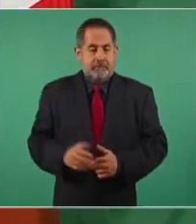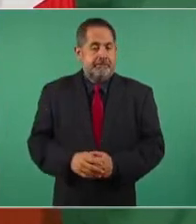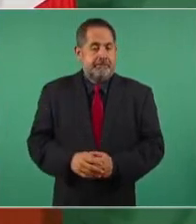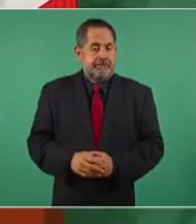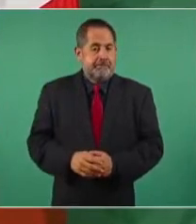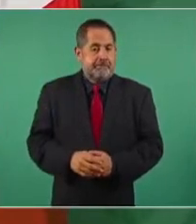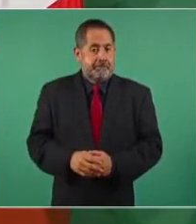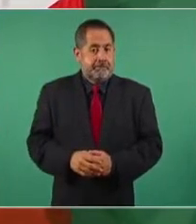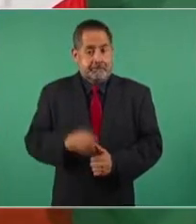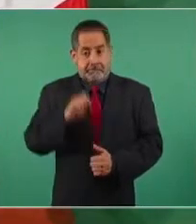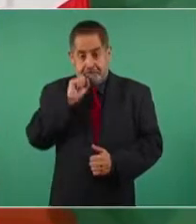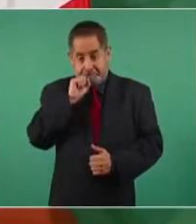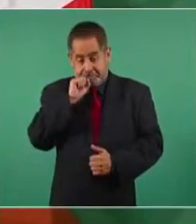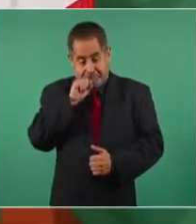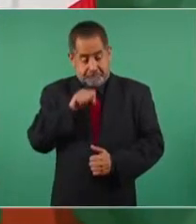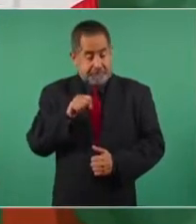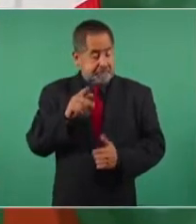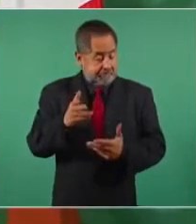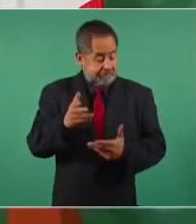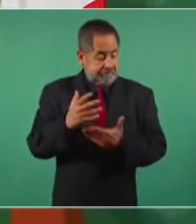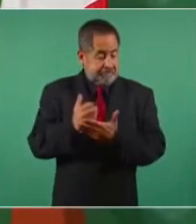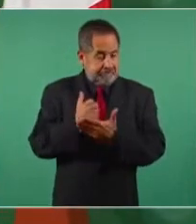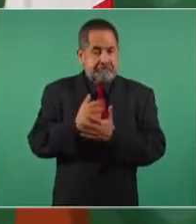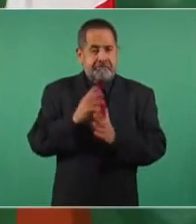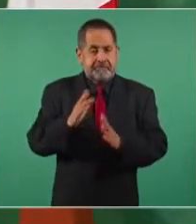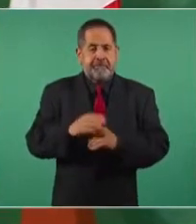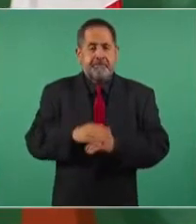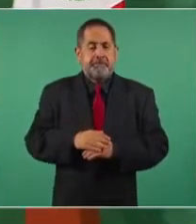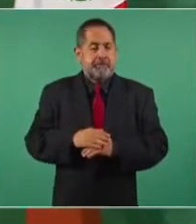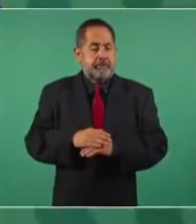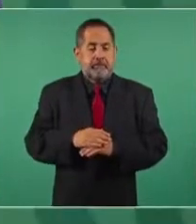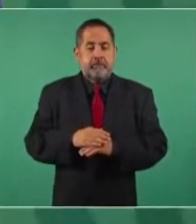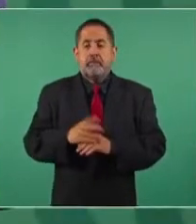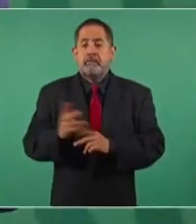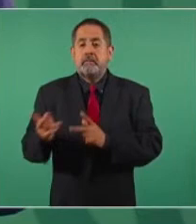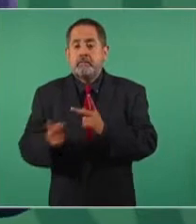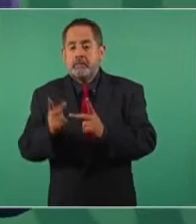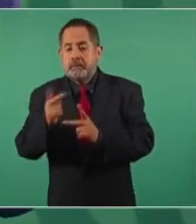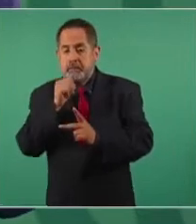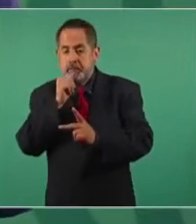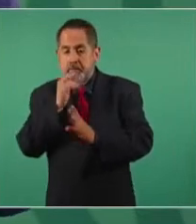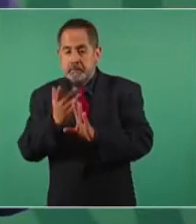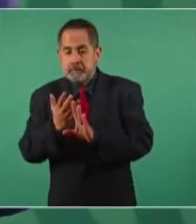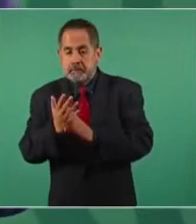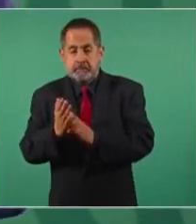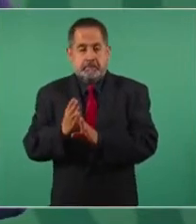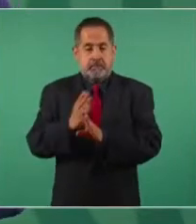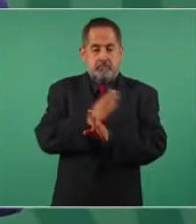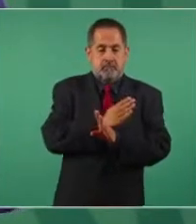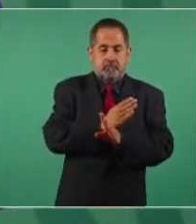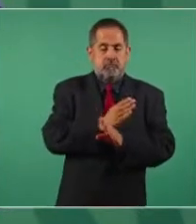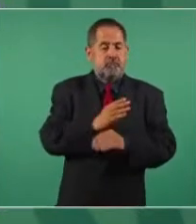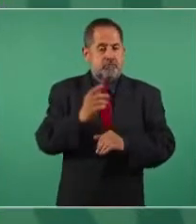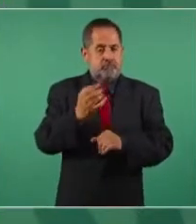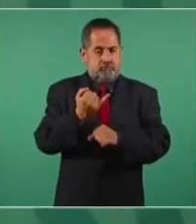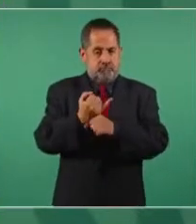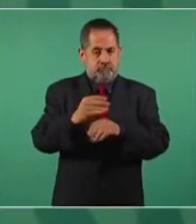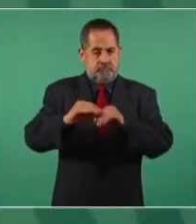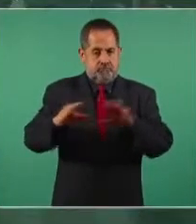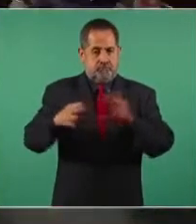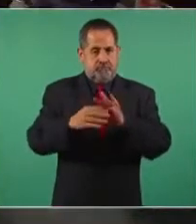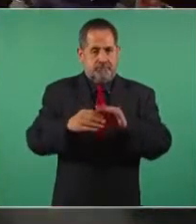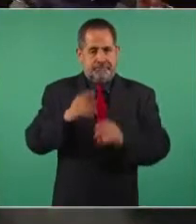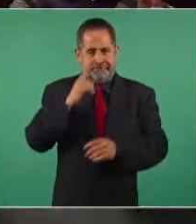también antes de abril para preguntas y respuestas otra información